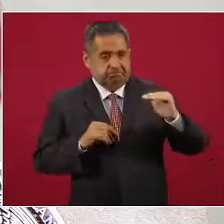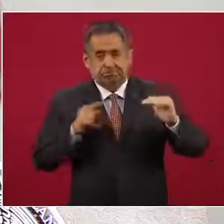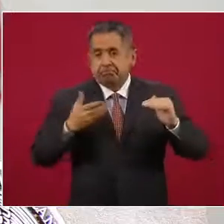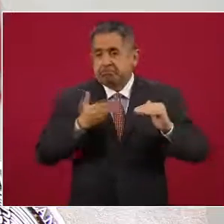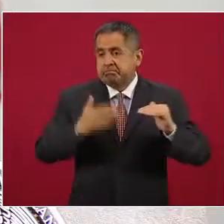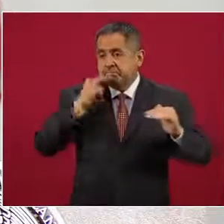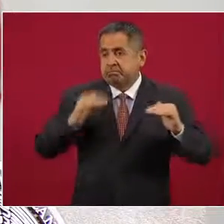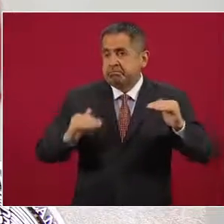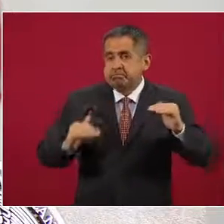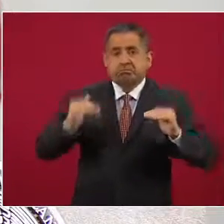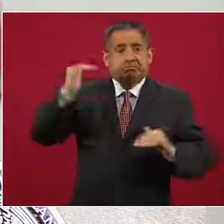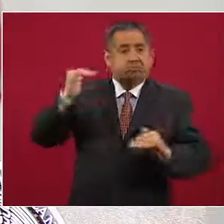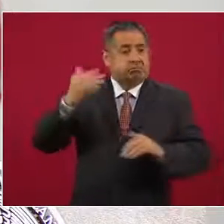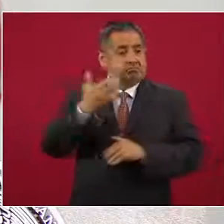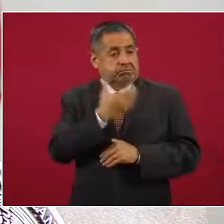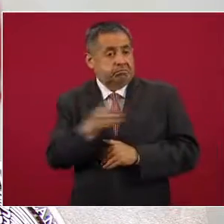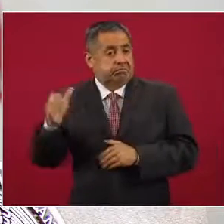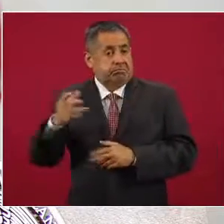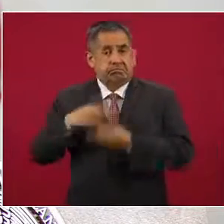El campo,